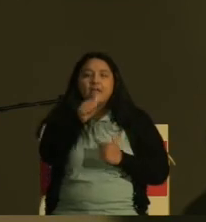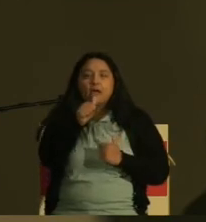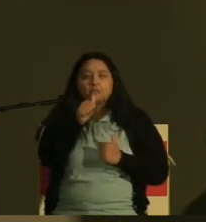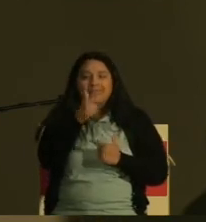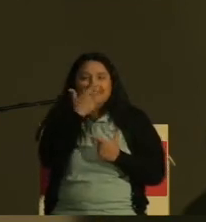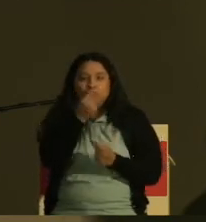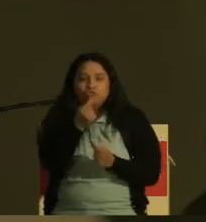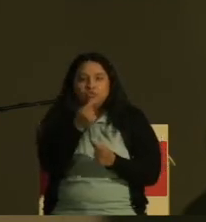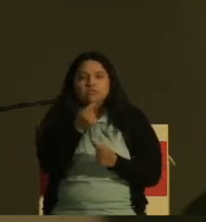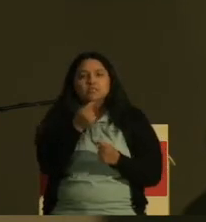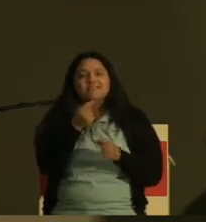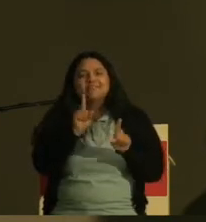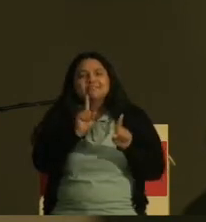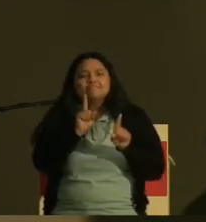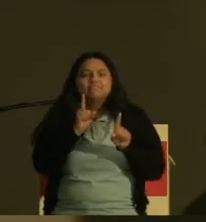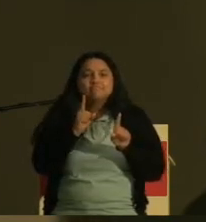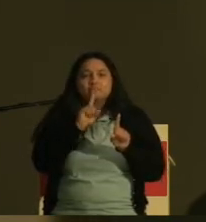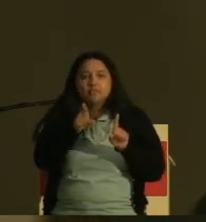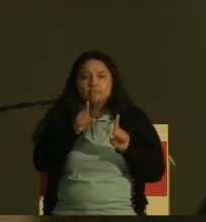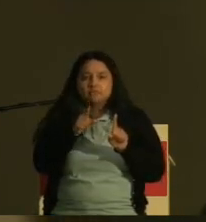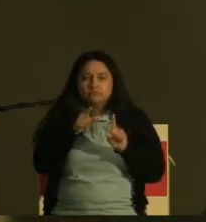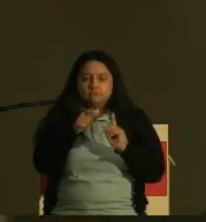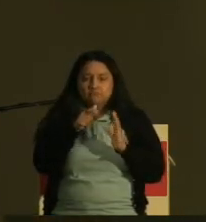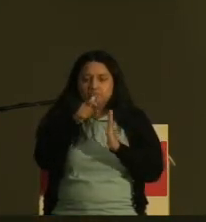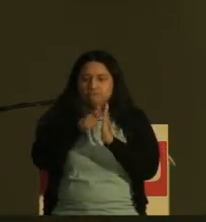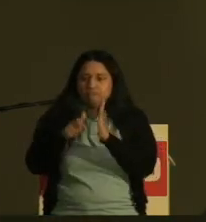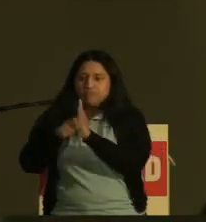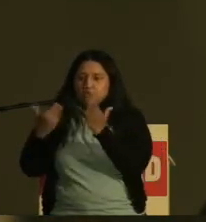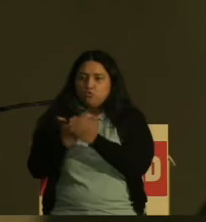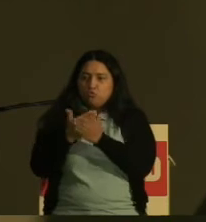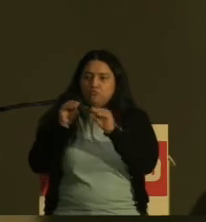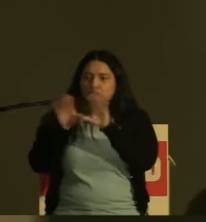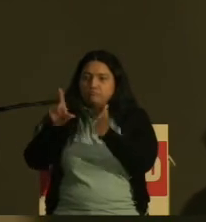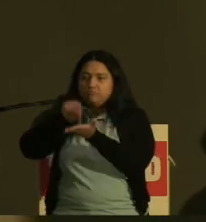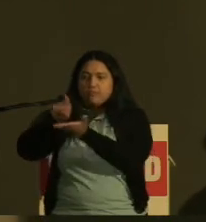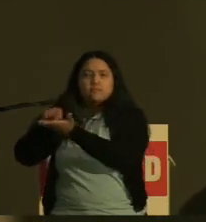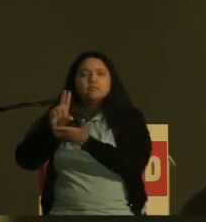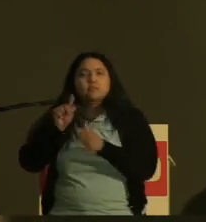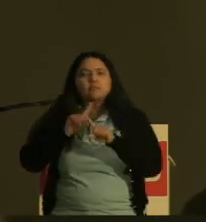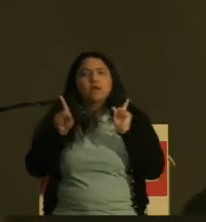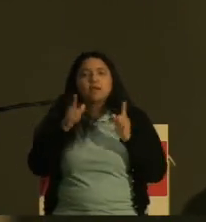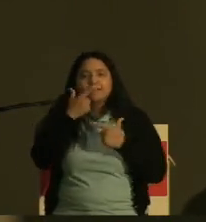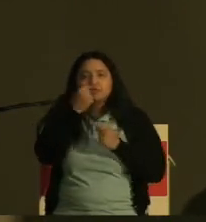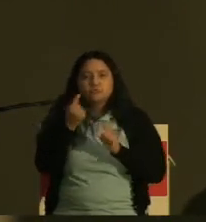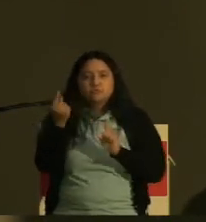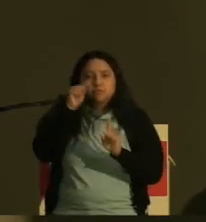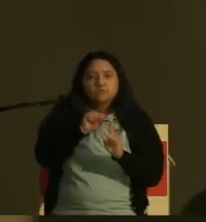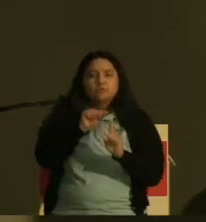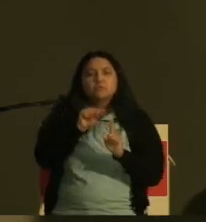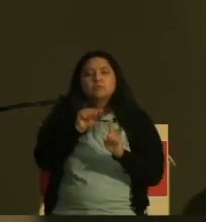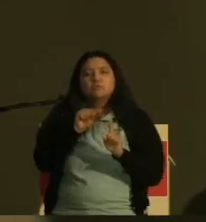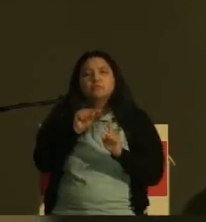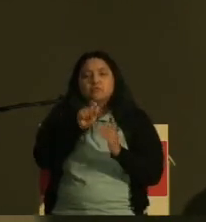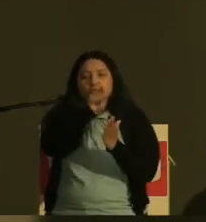las escrituras, las ediciones que hayan salido, sino me interesa, o sea, la literatura, sino me interesa la escritura